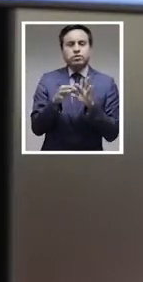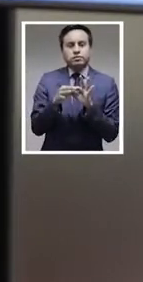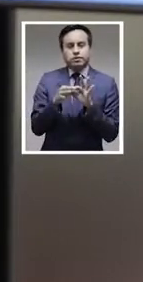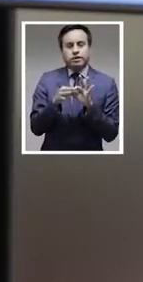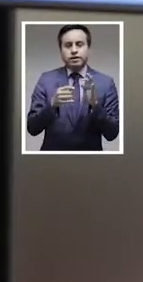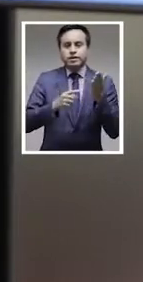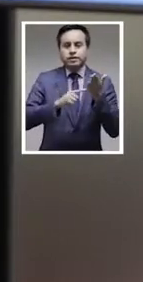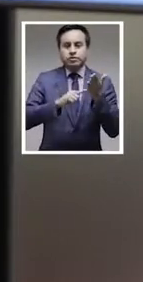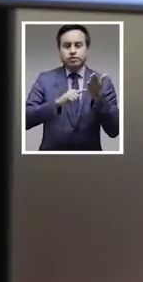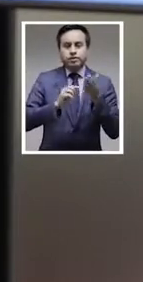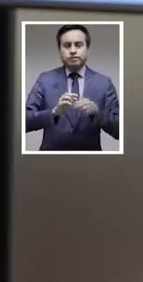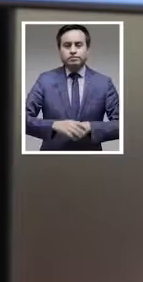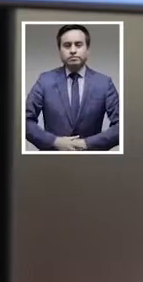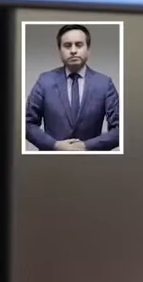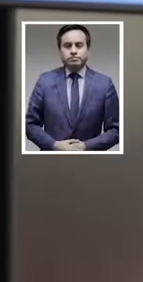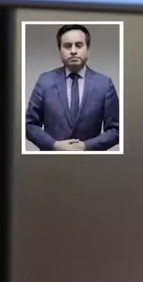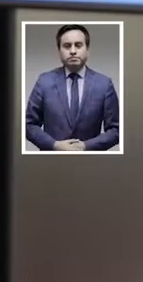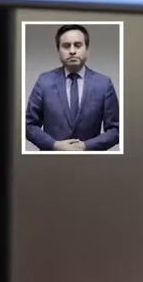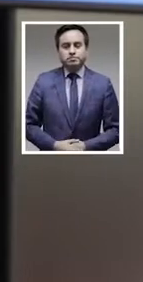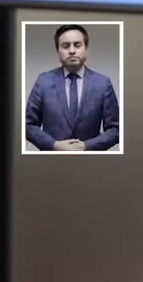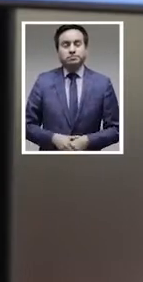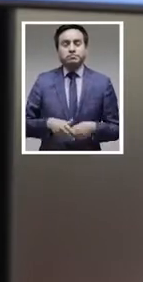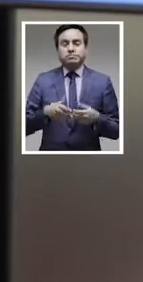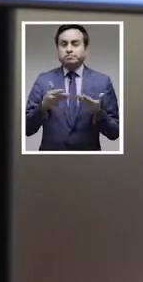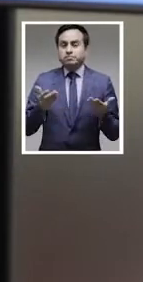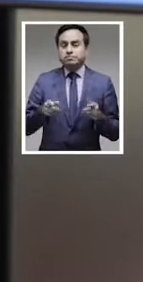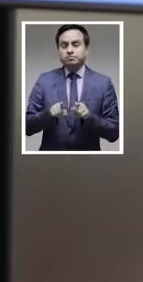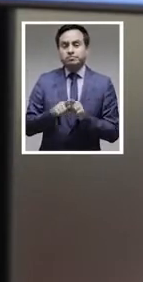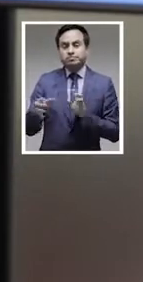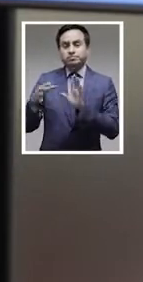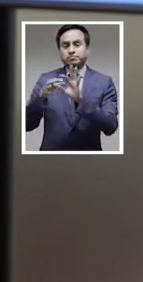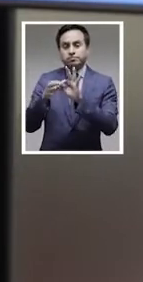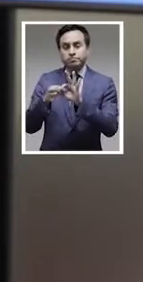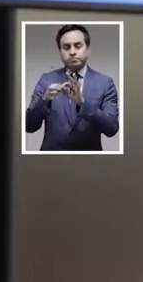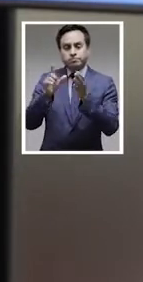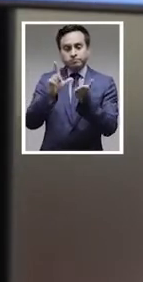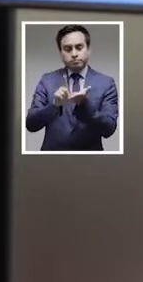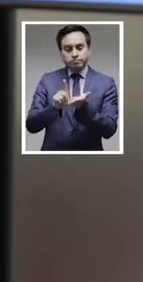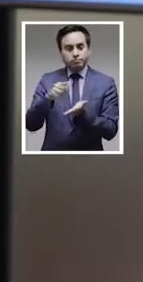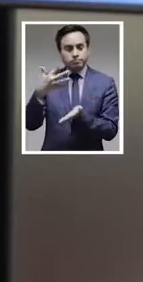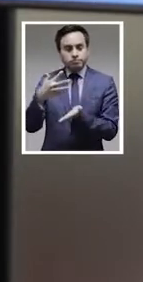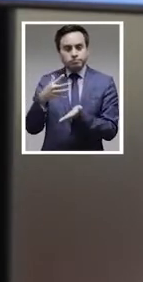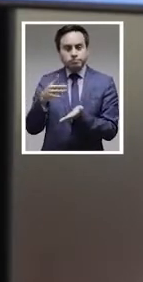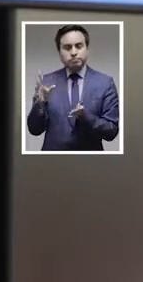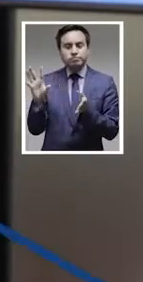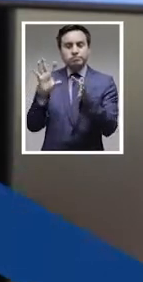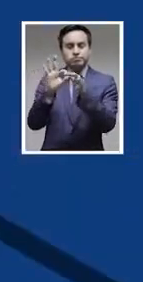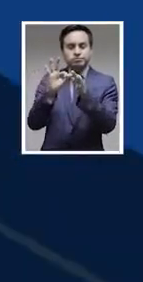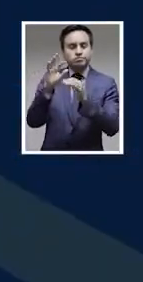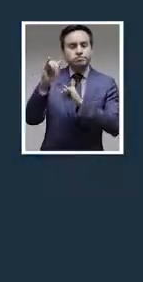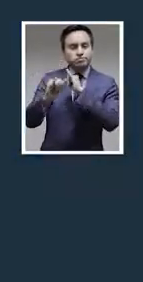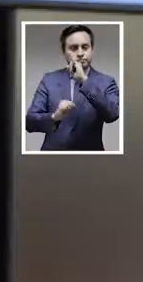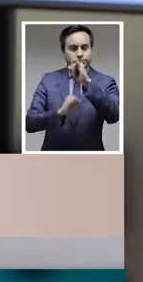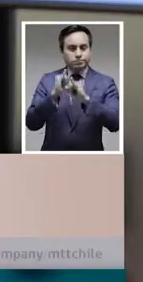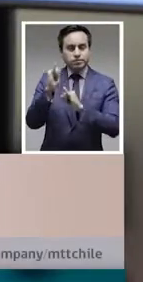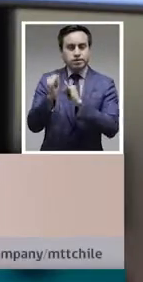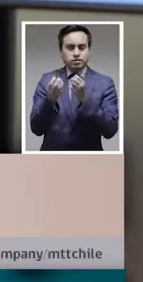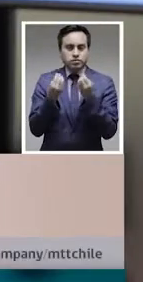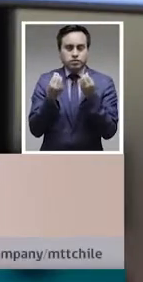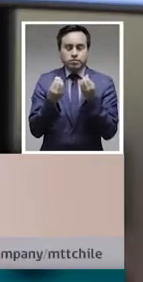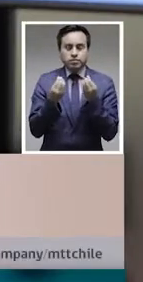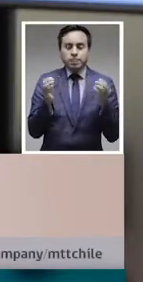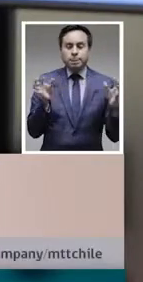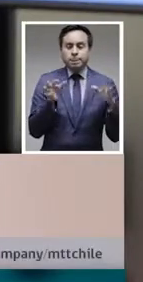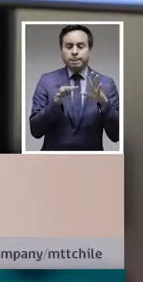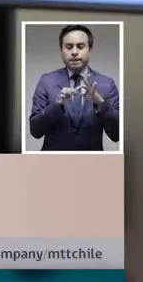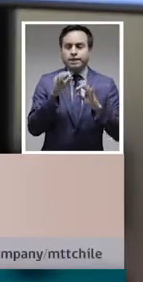y tecnología. Tanto como la conectividad física, es necesaria una buena conectividad digital. La